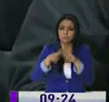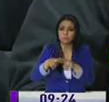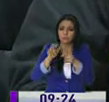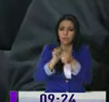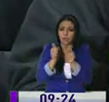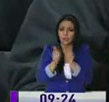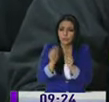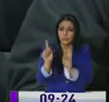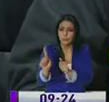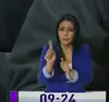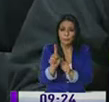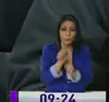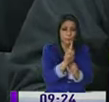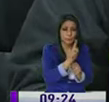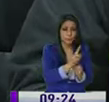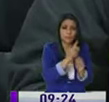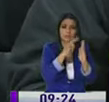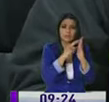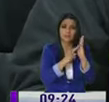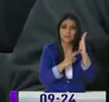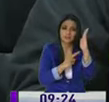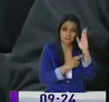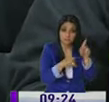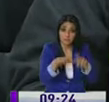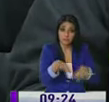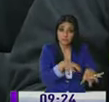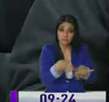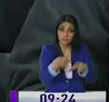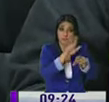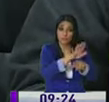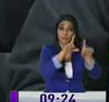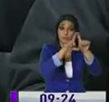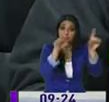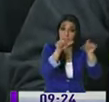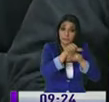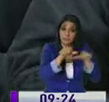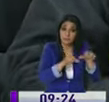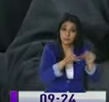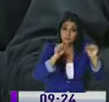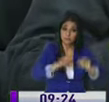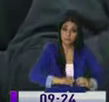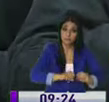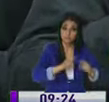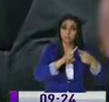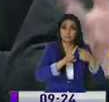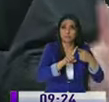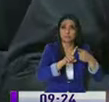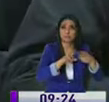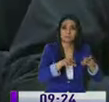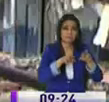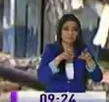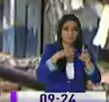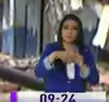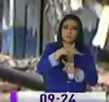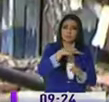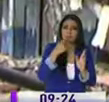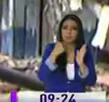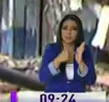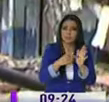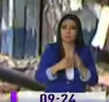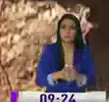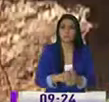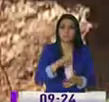cumplimiento de los requisitos de operación de las concesiones como son la licencia ambiental sería en